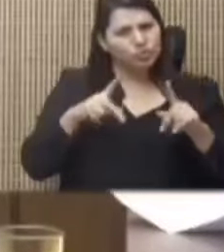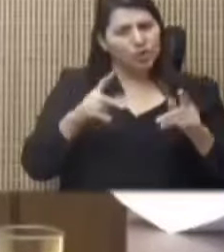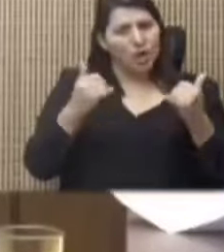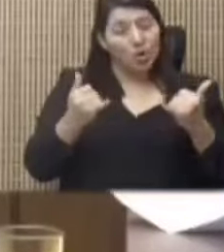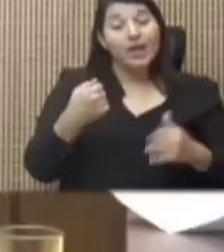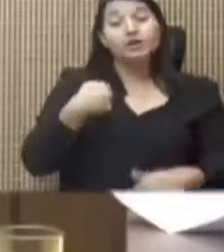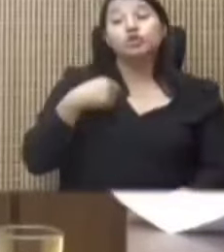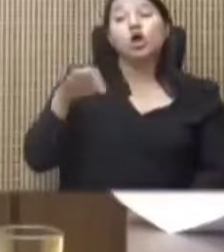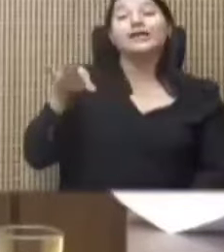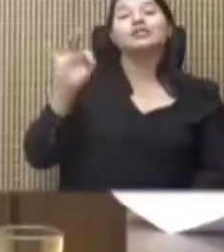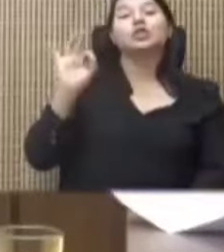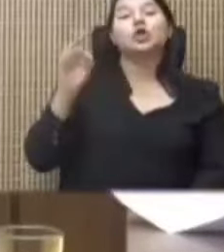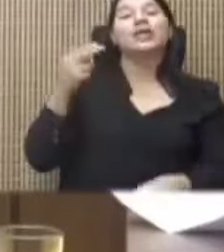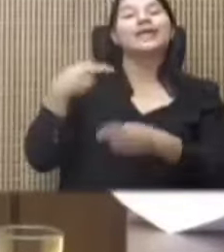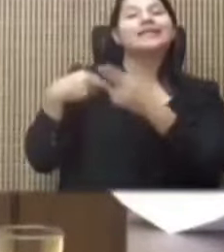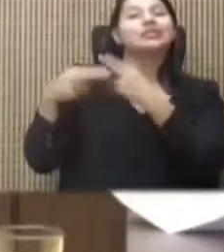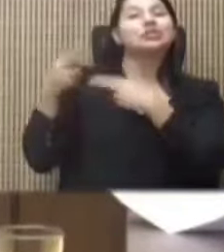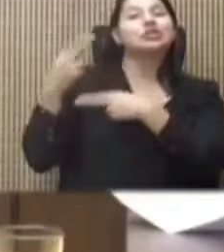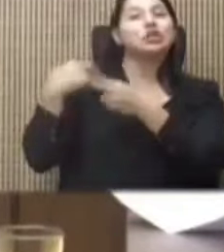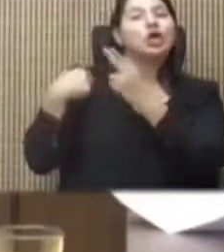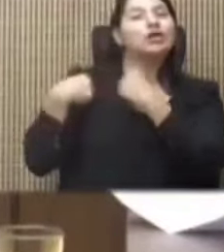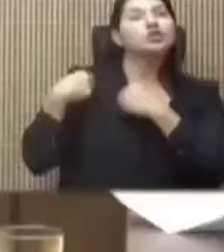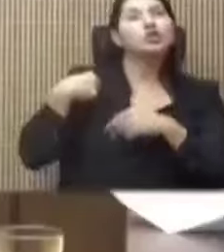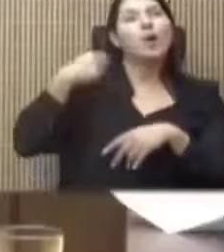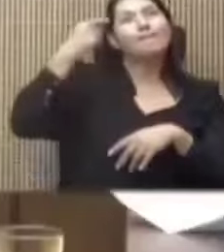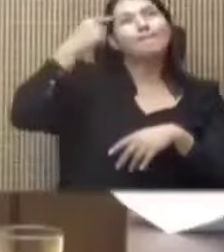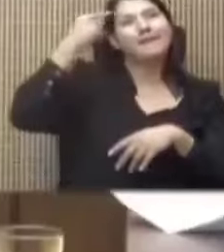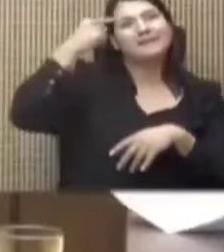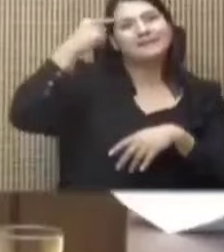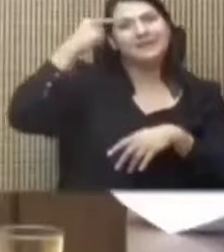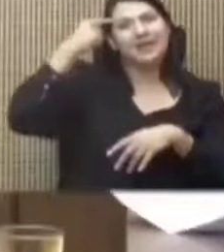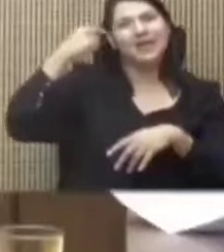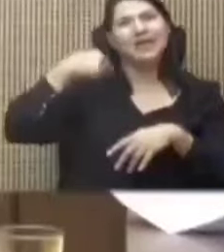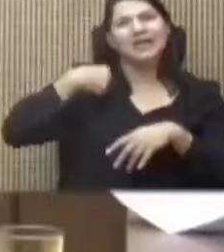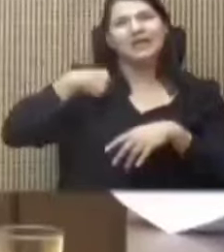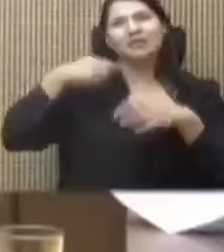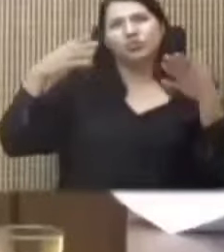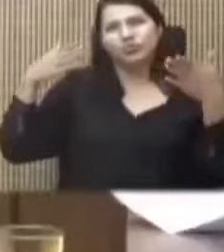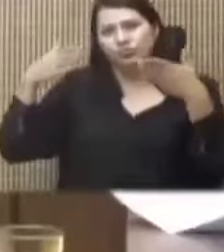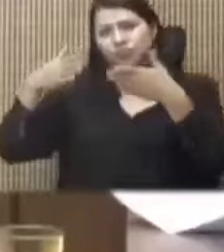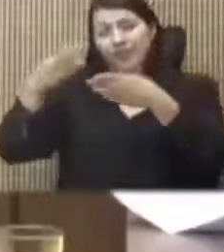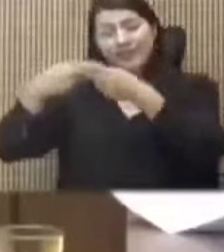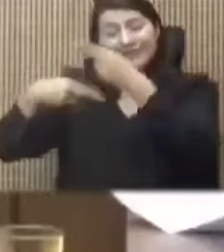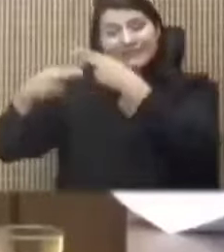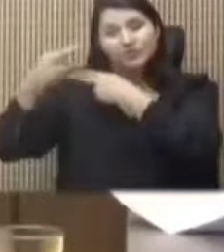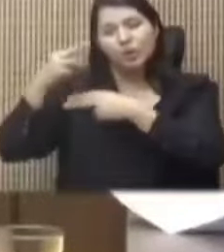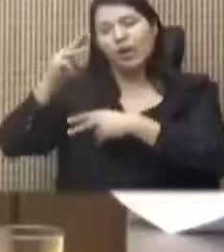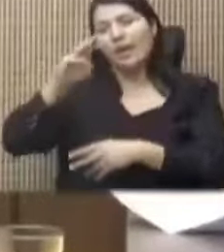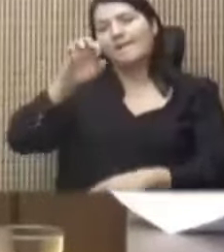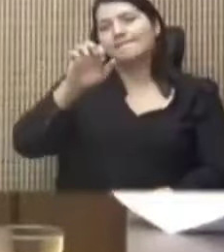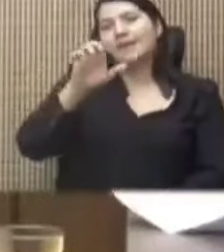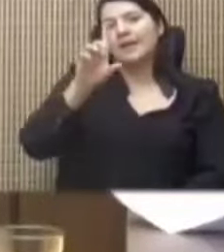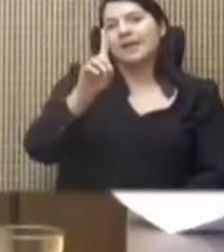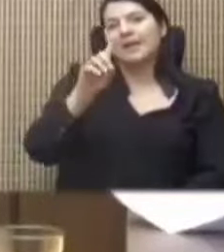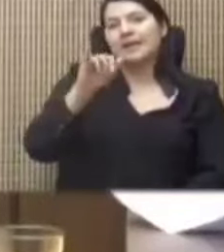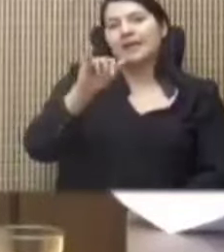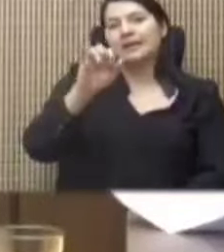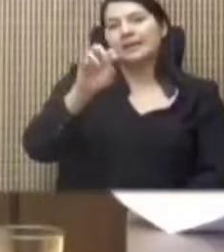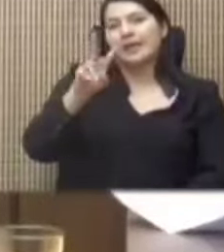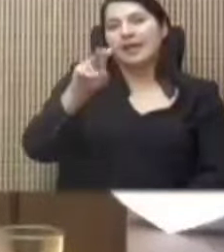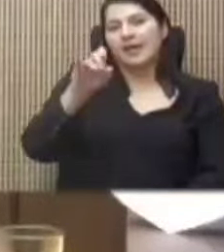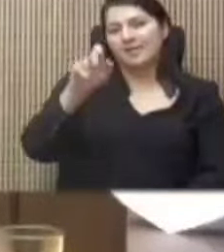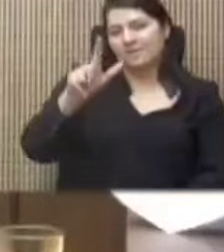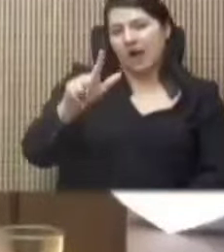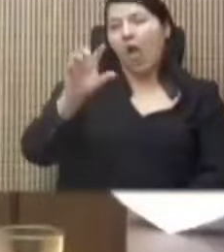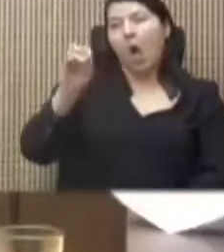historia pensando que me iba a dedicar a la historia medieval o a la historia antigua, pero producto de los años de universidad y